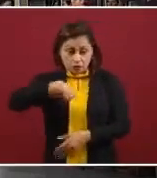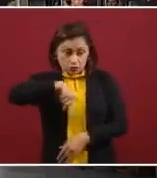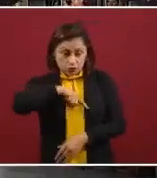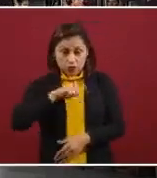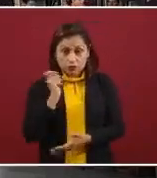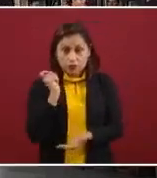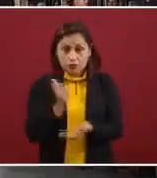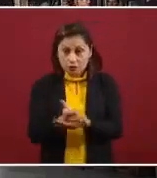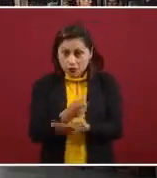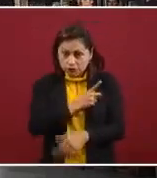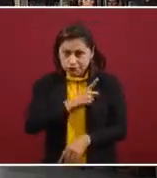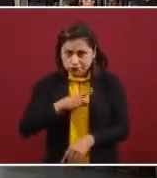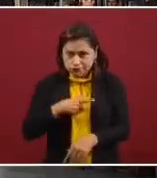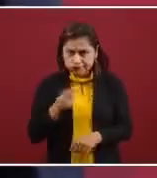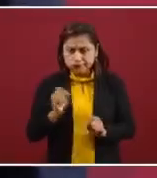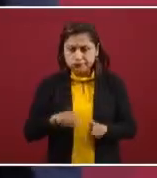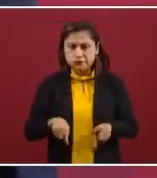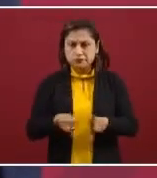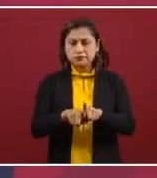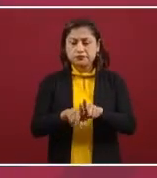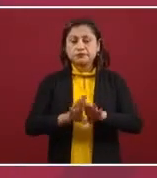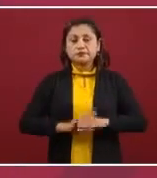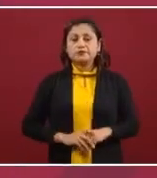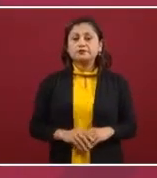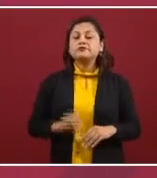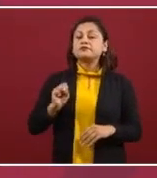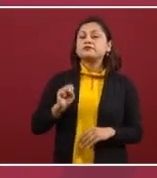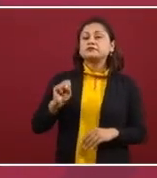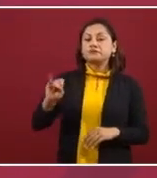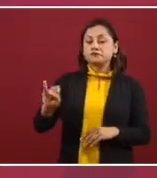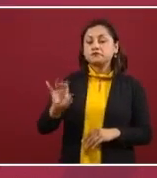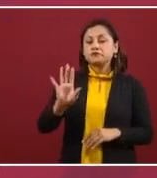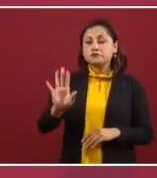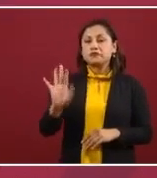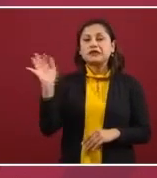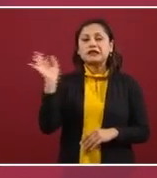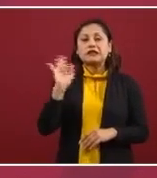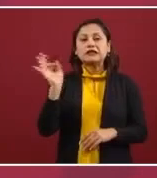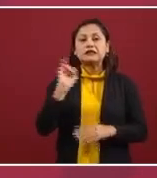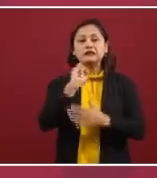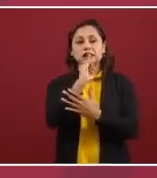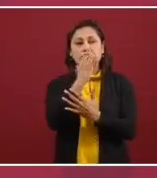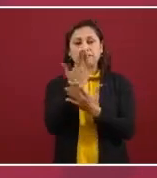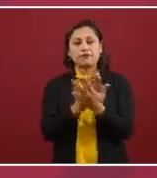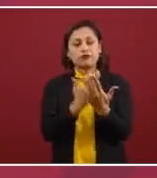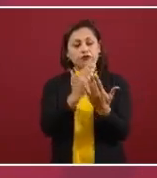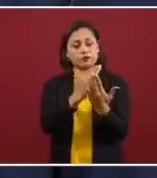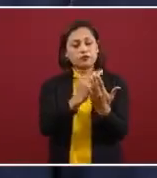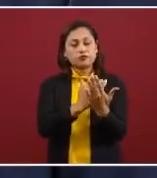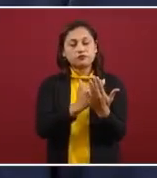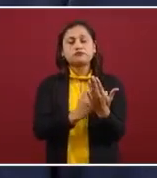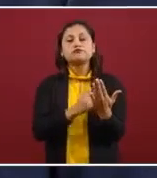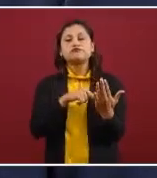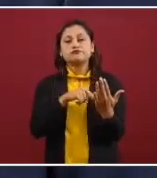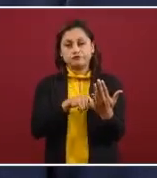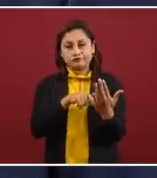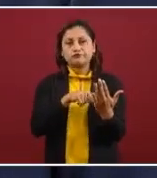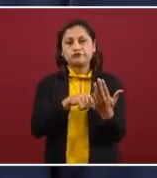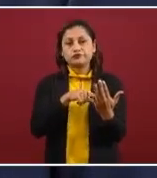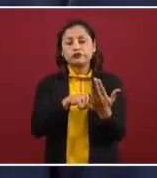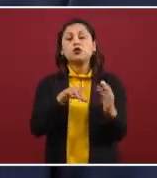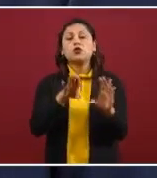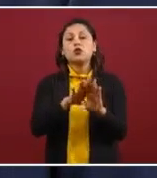por favor. Sí, seguramente hay un informe sobre cómo se ejerció ese